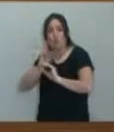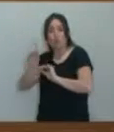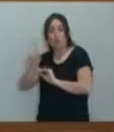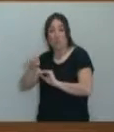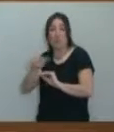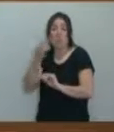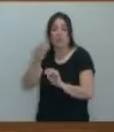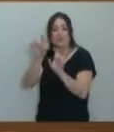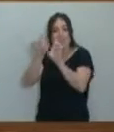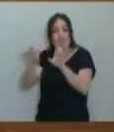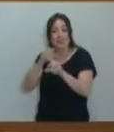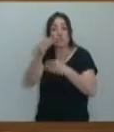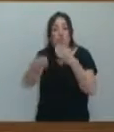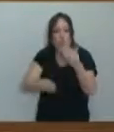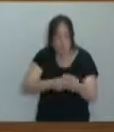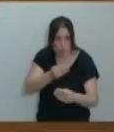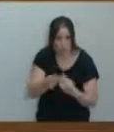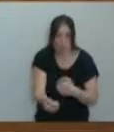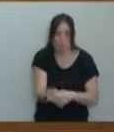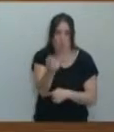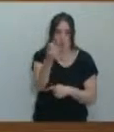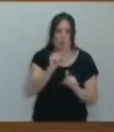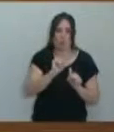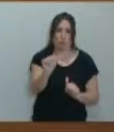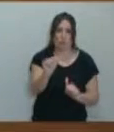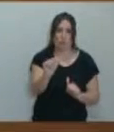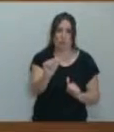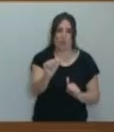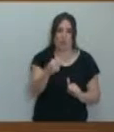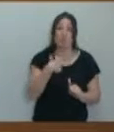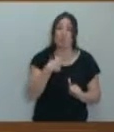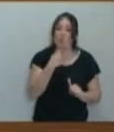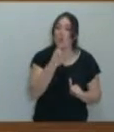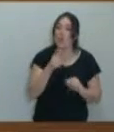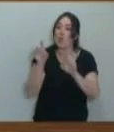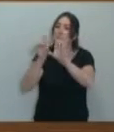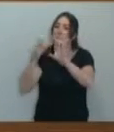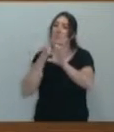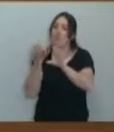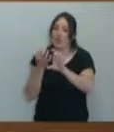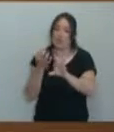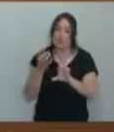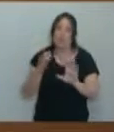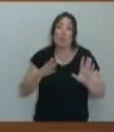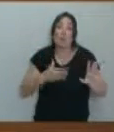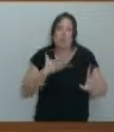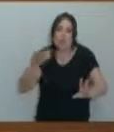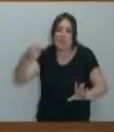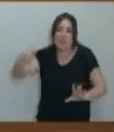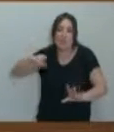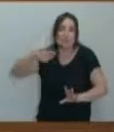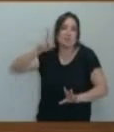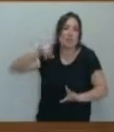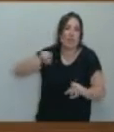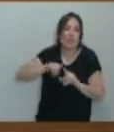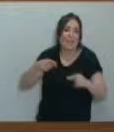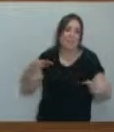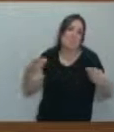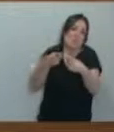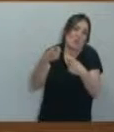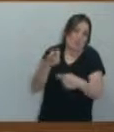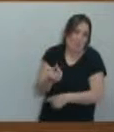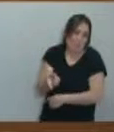puerto. Las empresas que son usuarias de ese puerto del Musel. Le voy a decir lo que dicen las empresas. A lo mejor ellos también son unos enemigos del puerto del